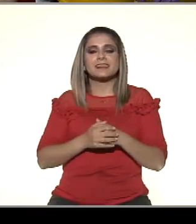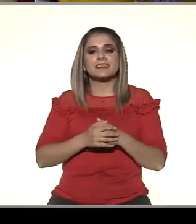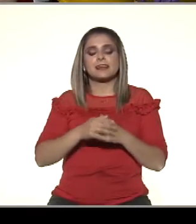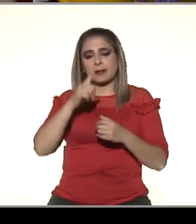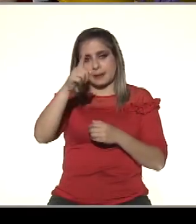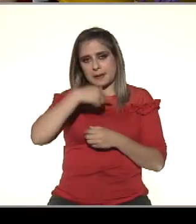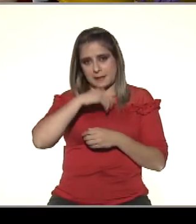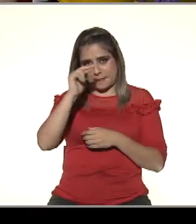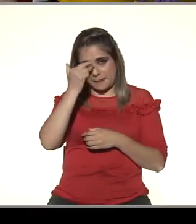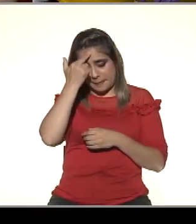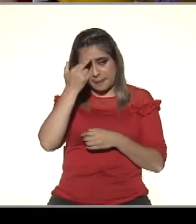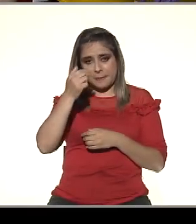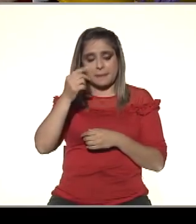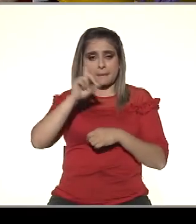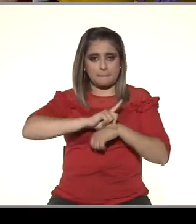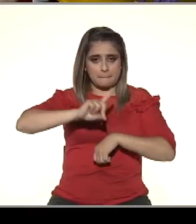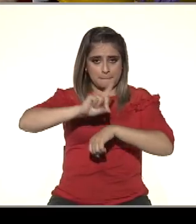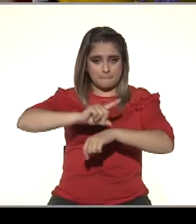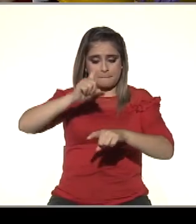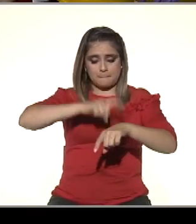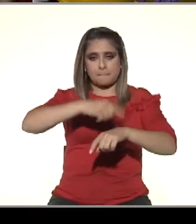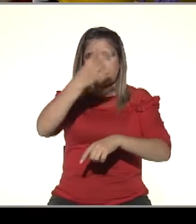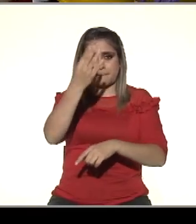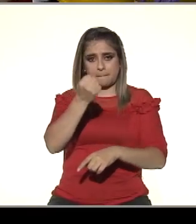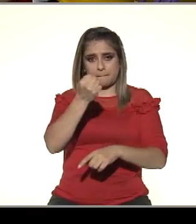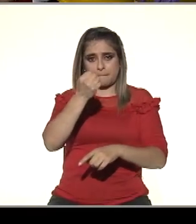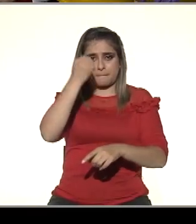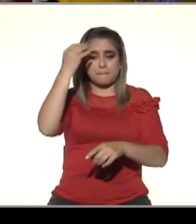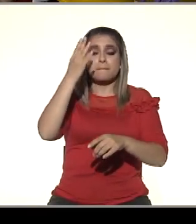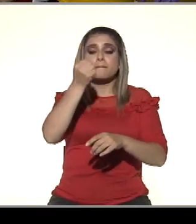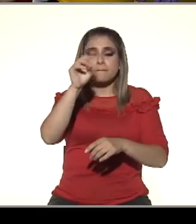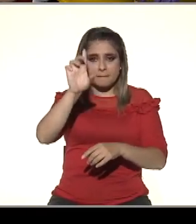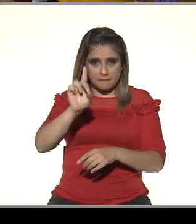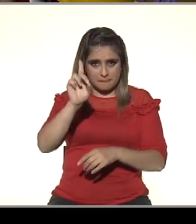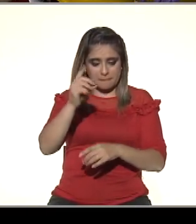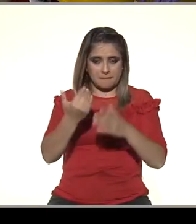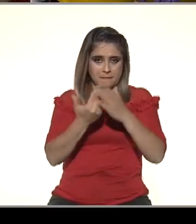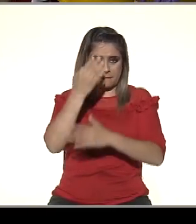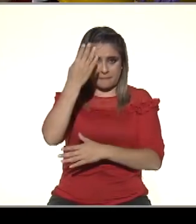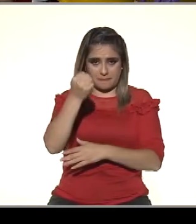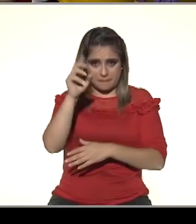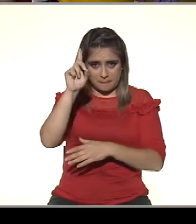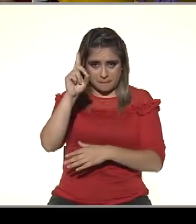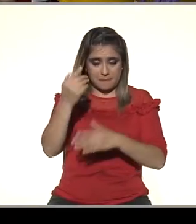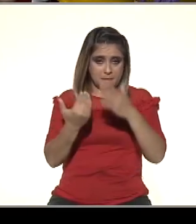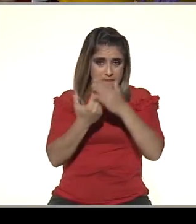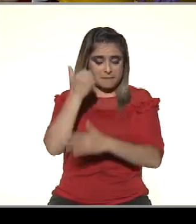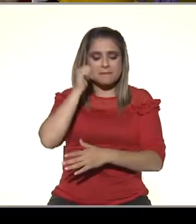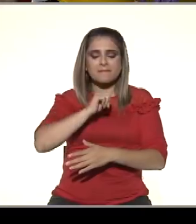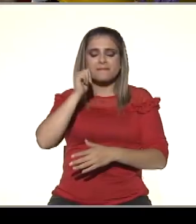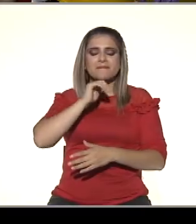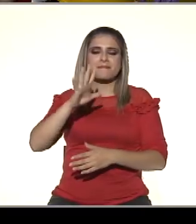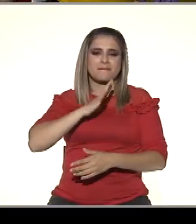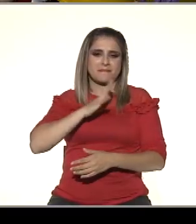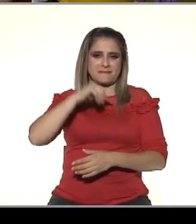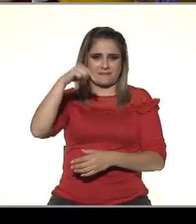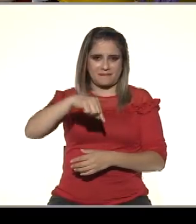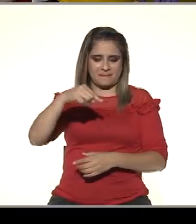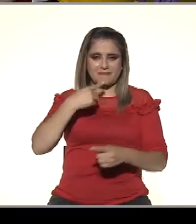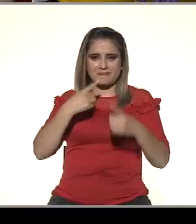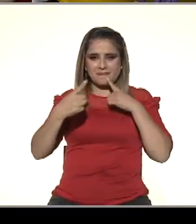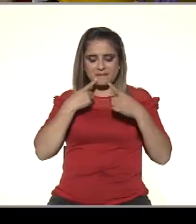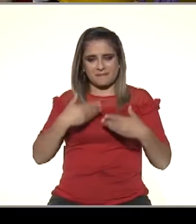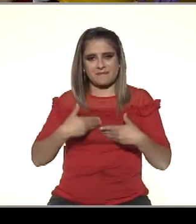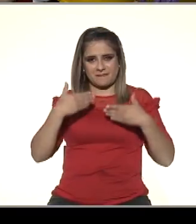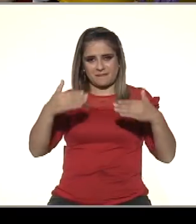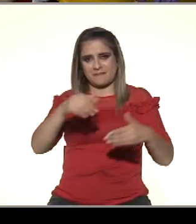le recordamos que todos los días a las 9:30 de la mañana, 9:30 en punto de la mañana,